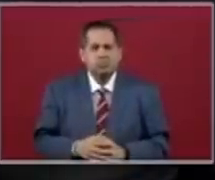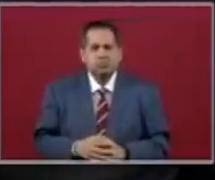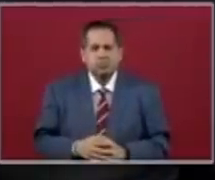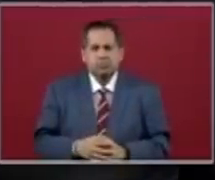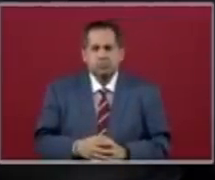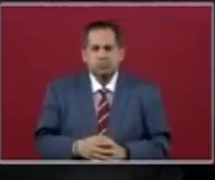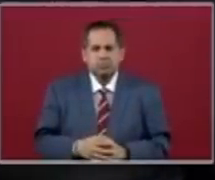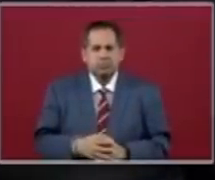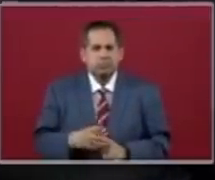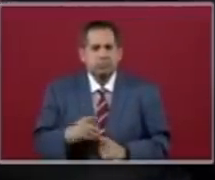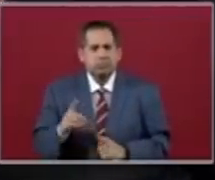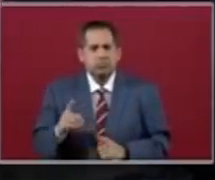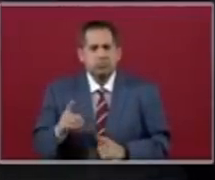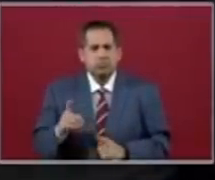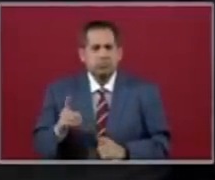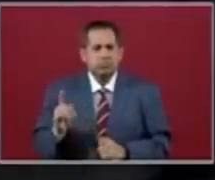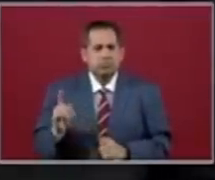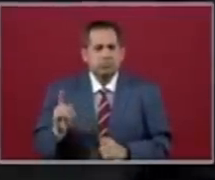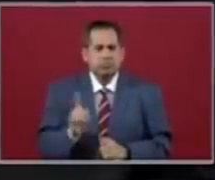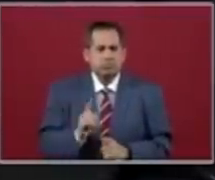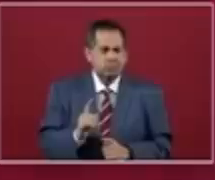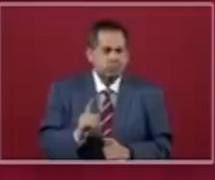entró